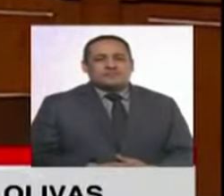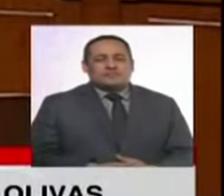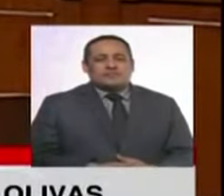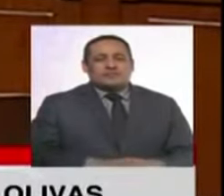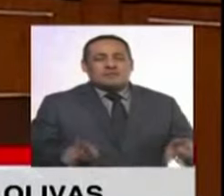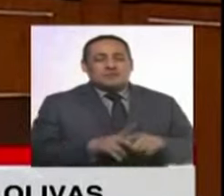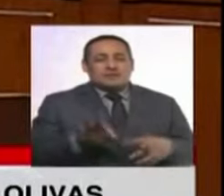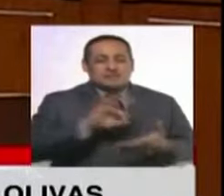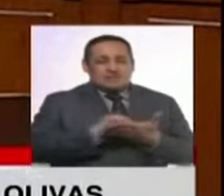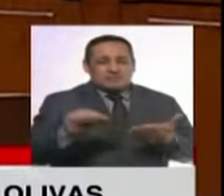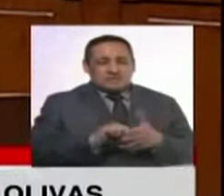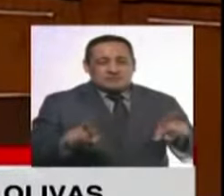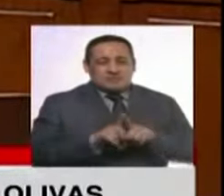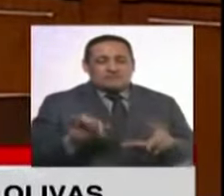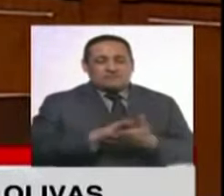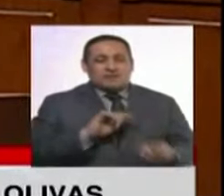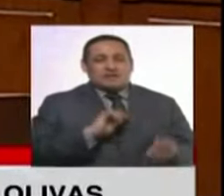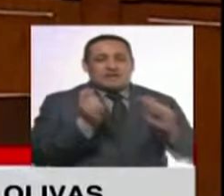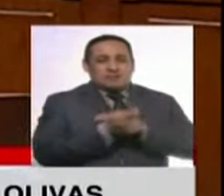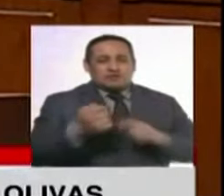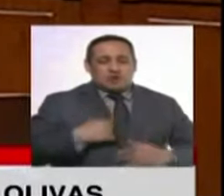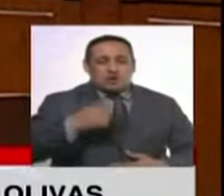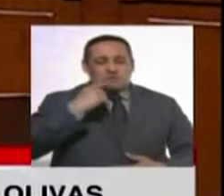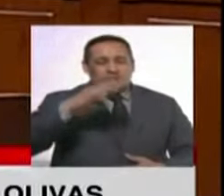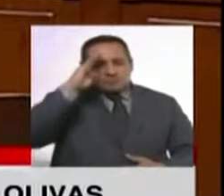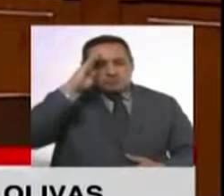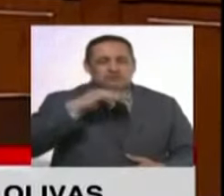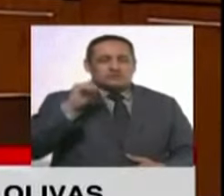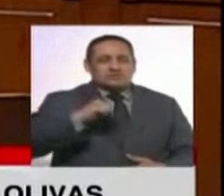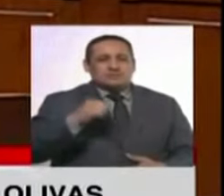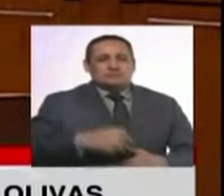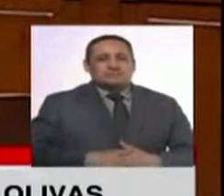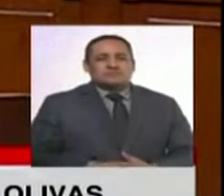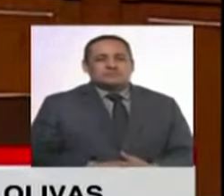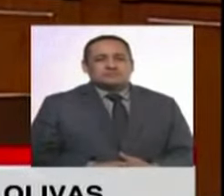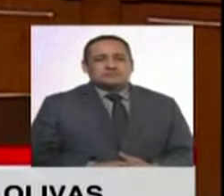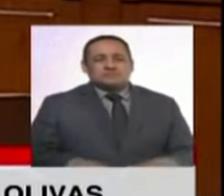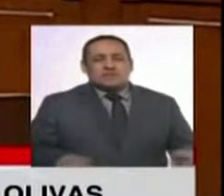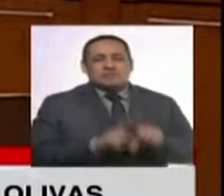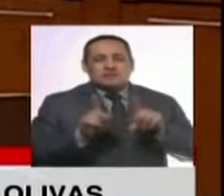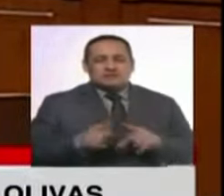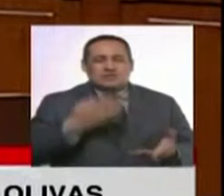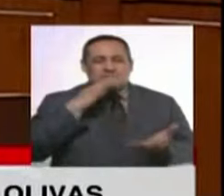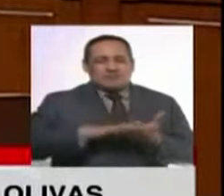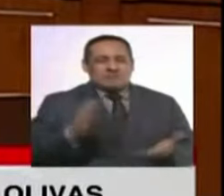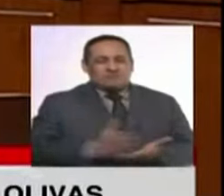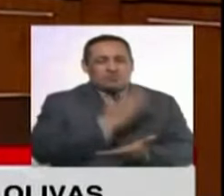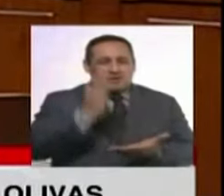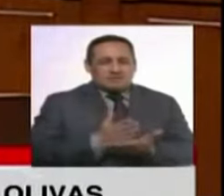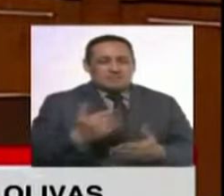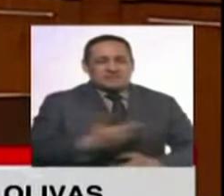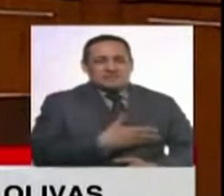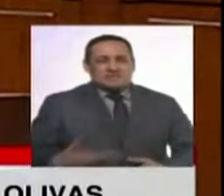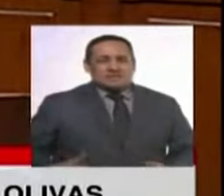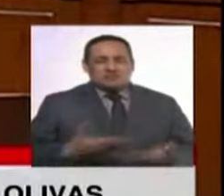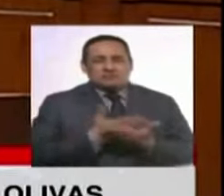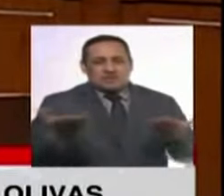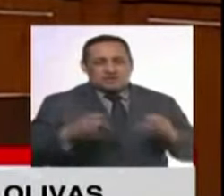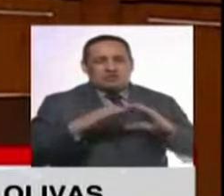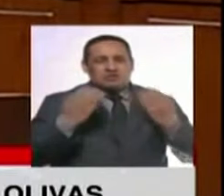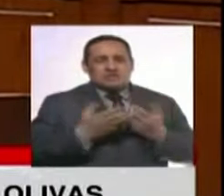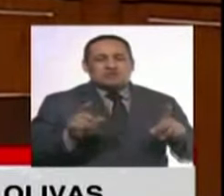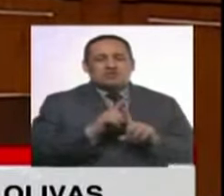a tres meses lo que fue el cambio del conveniente general sí nuestra grave crisis señora presidenta no lo congresistas